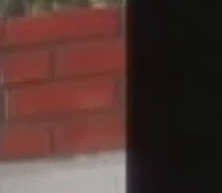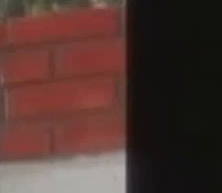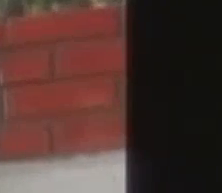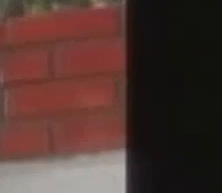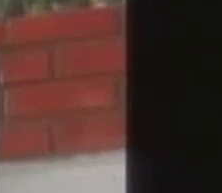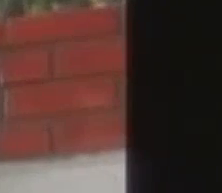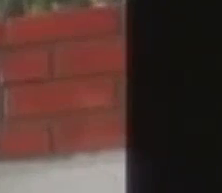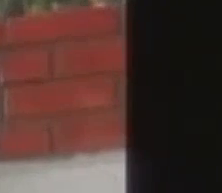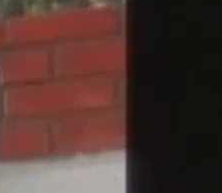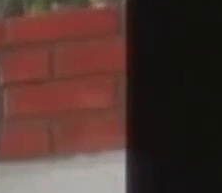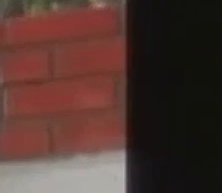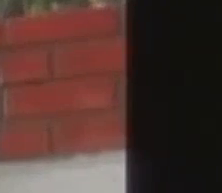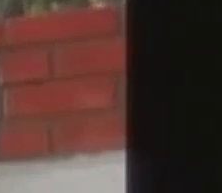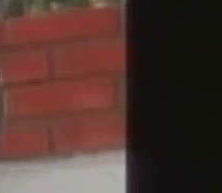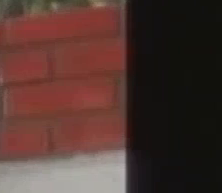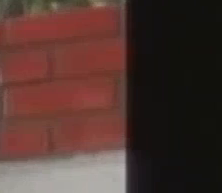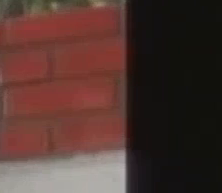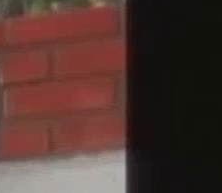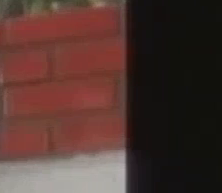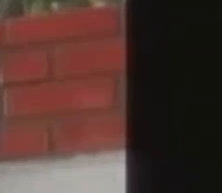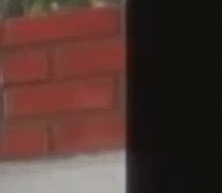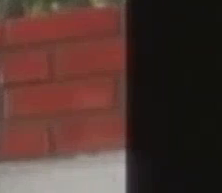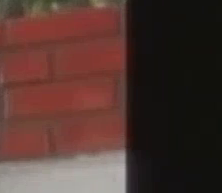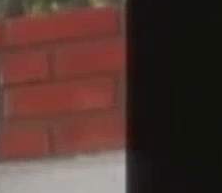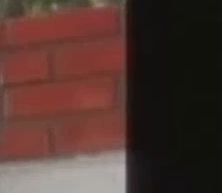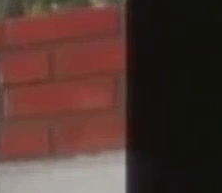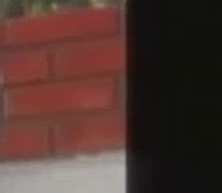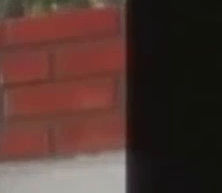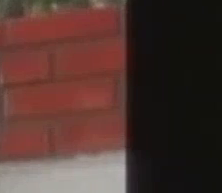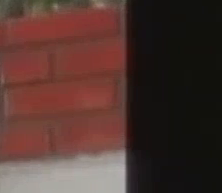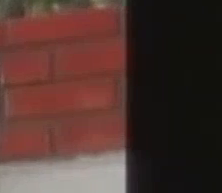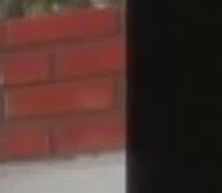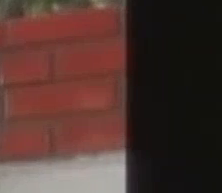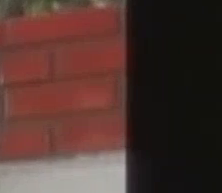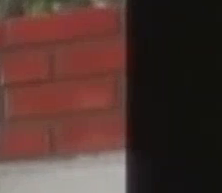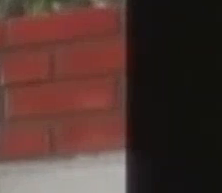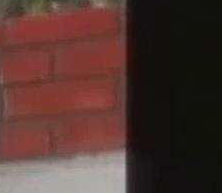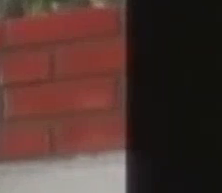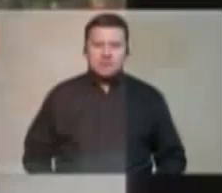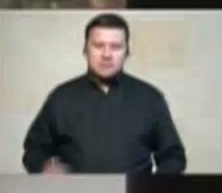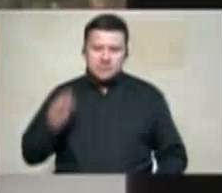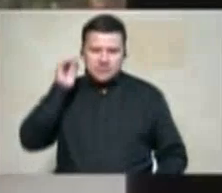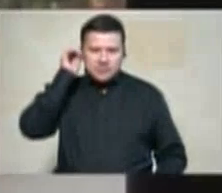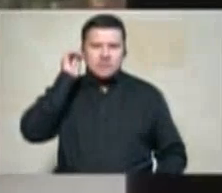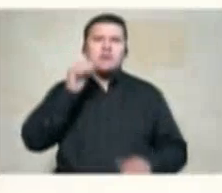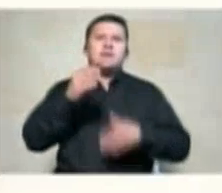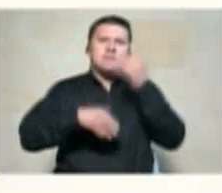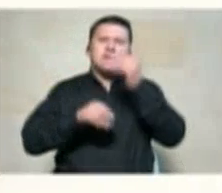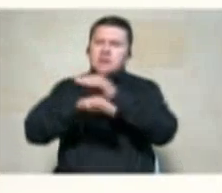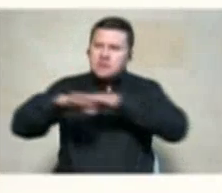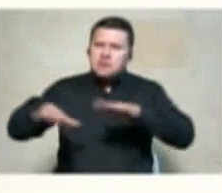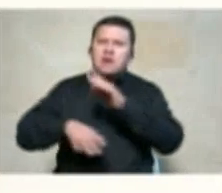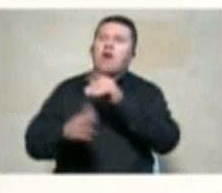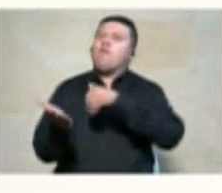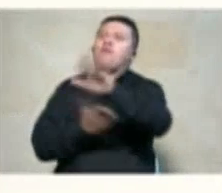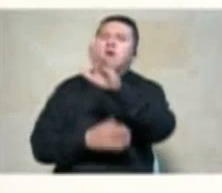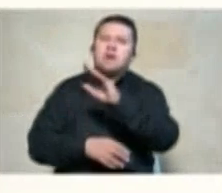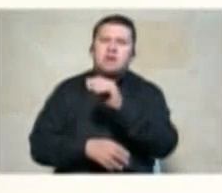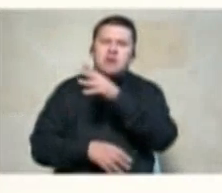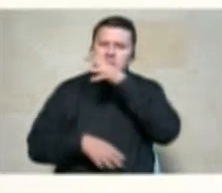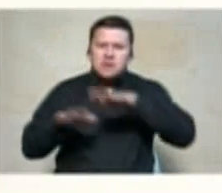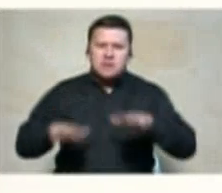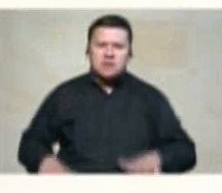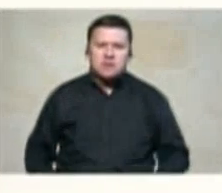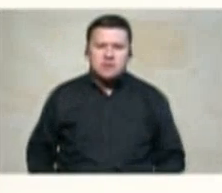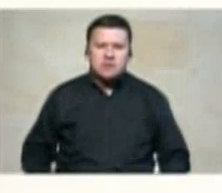que de buena fe han explotado las tierras. ¿Y creen que pueden volver a hacer de las suyas en el campo colombiano? Y no se